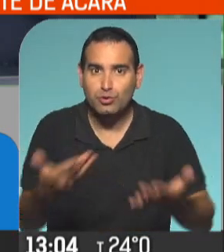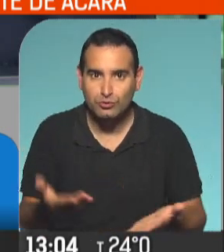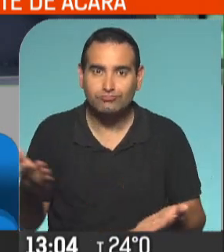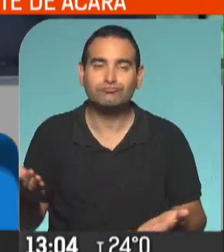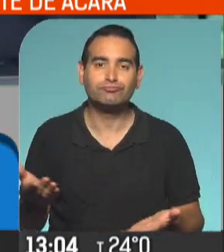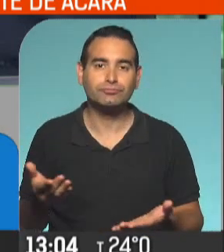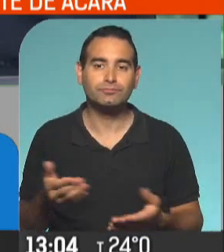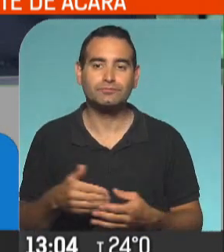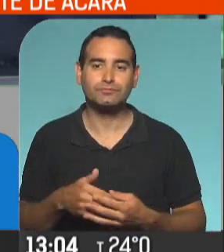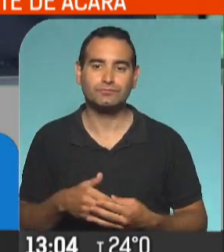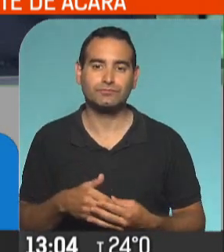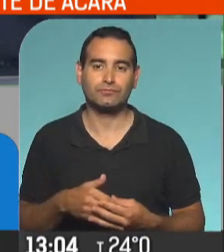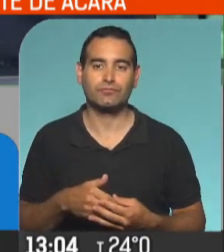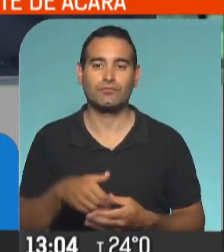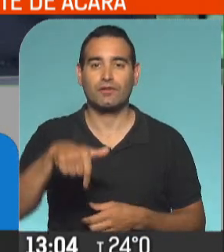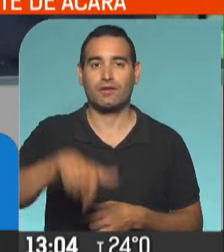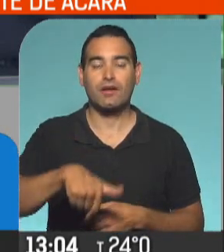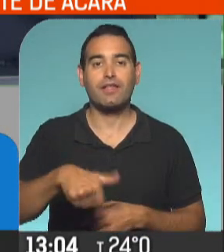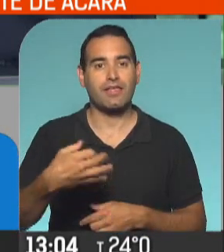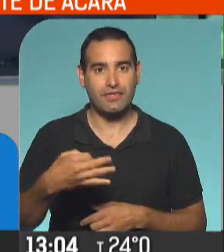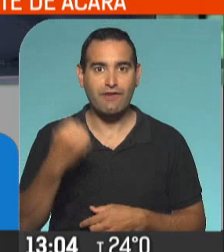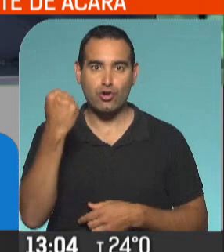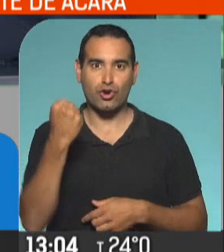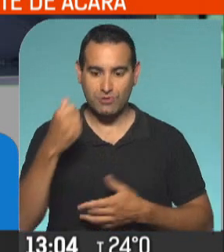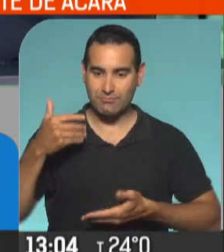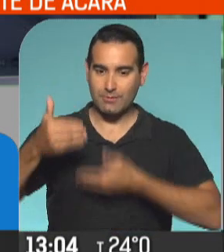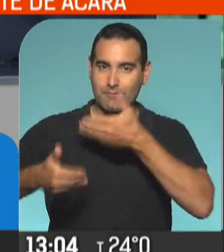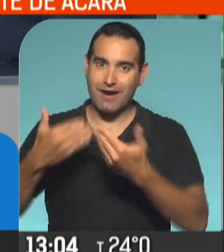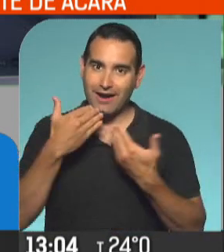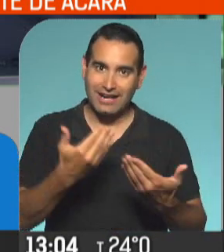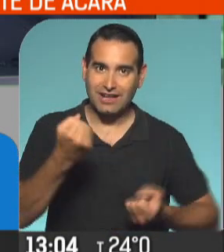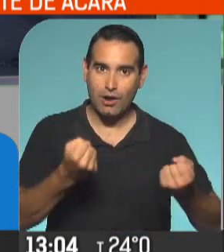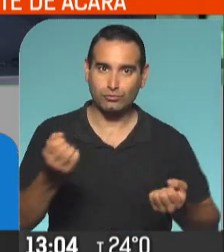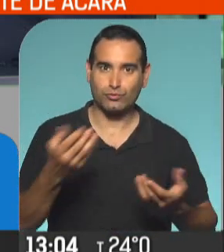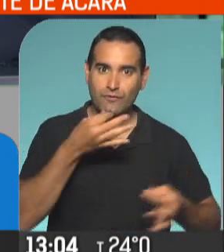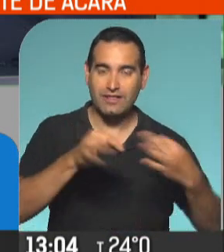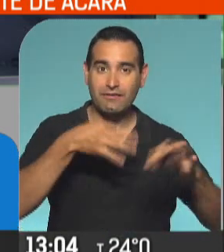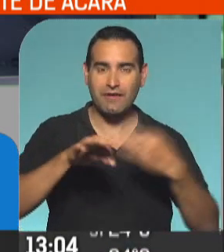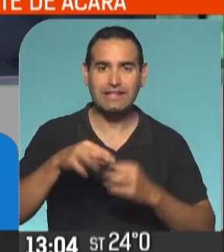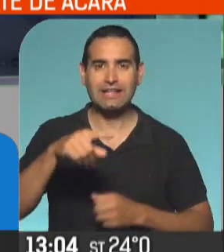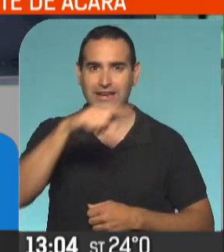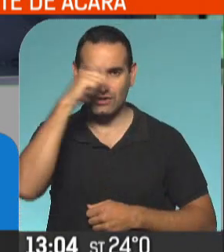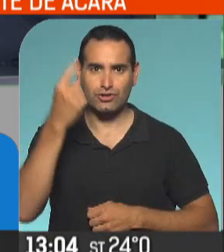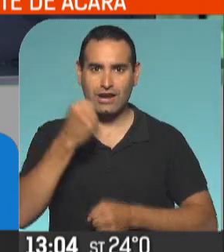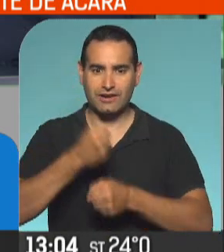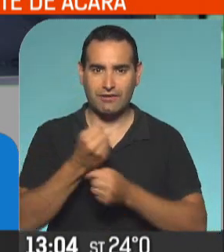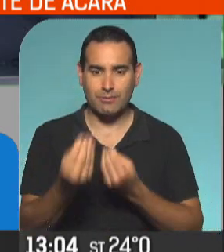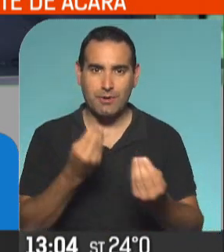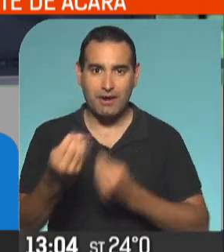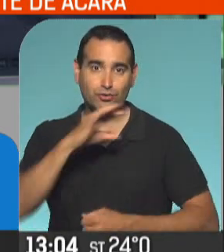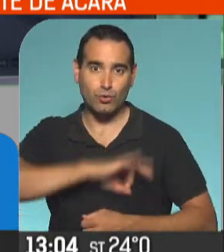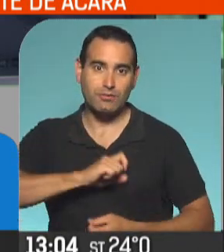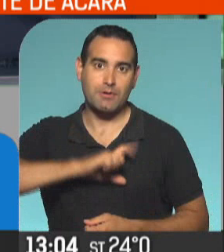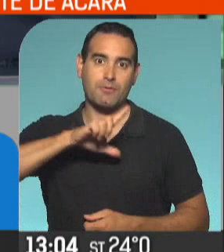y nuestro sector tiene que ser motor de esa economía a que haya más empleo nacional suben los salarios y la gente está más